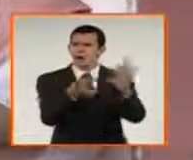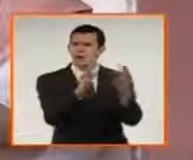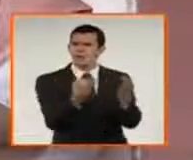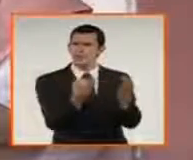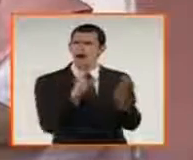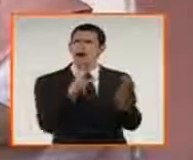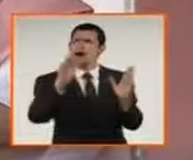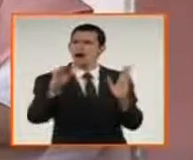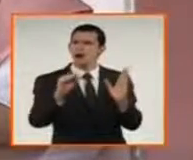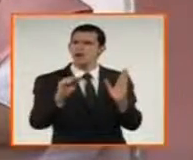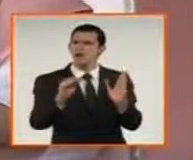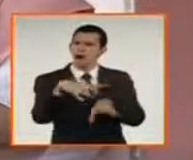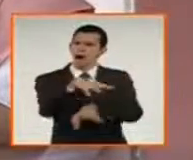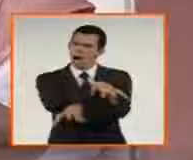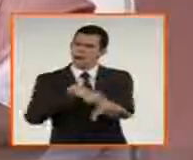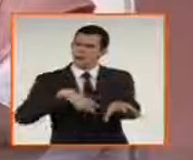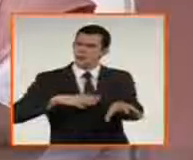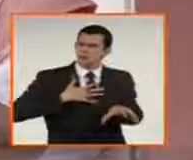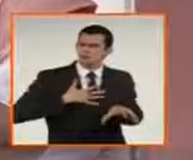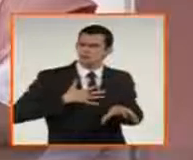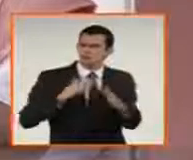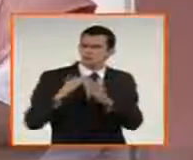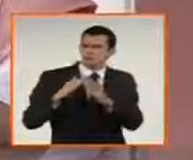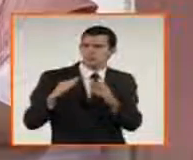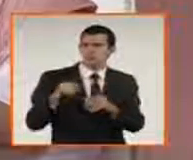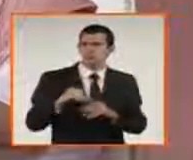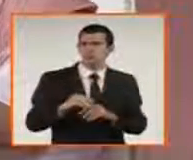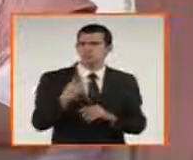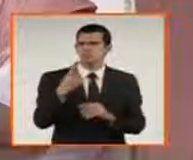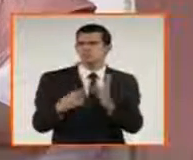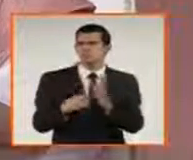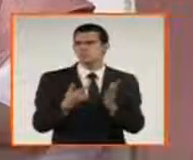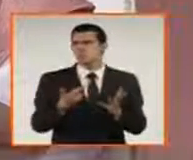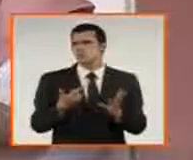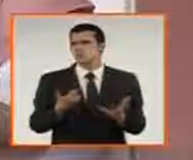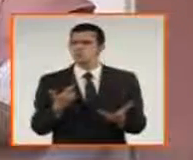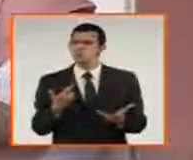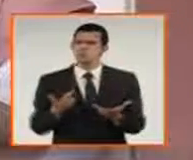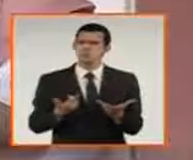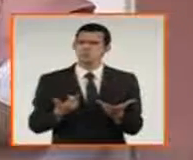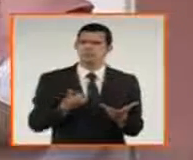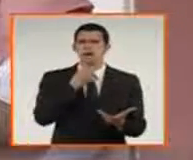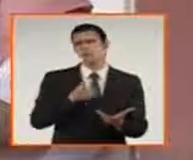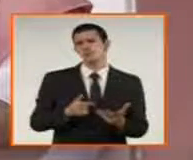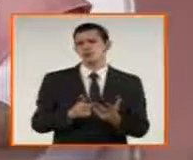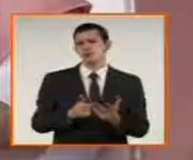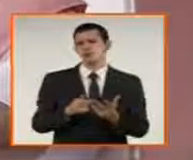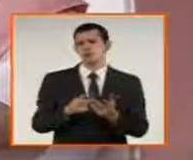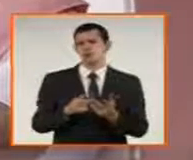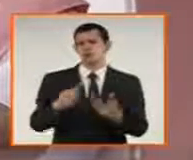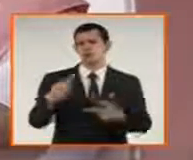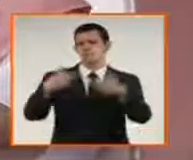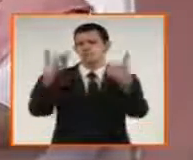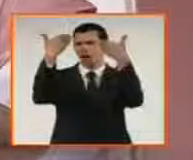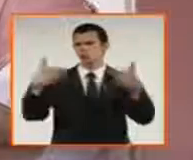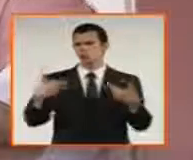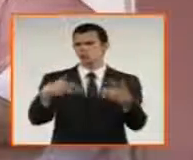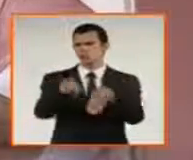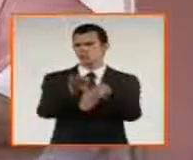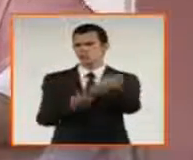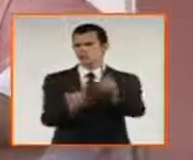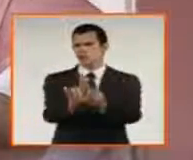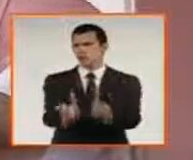o de separación. ¿A quién le toca? ¿A quién le toca? Que puede ser que no le toque al dueño de la mascota. Puede